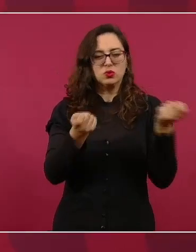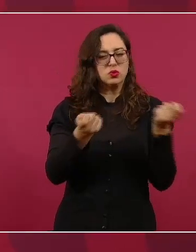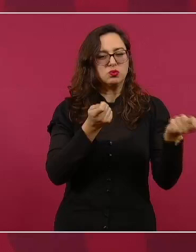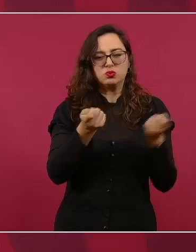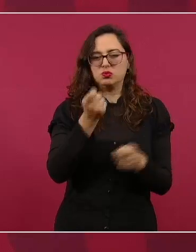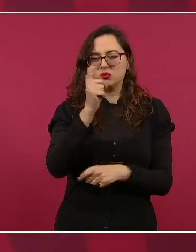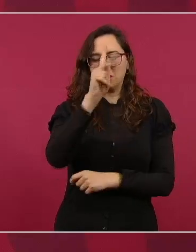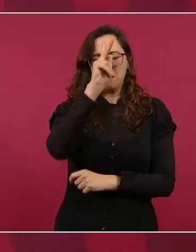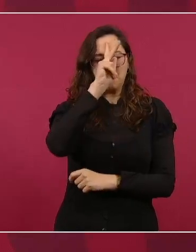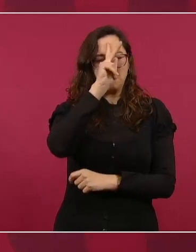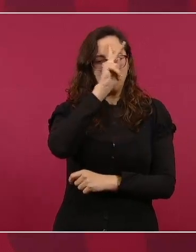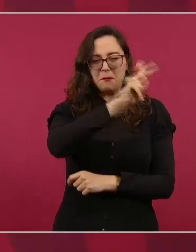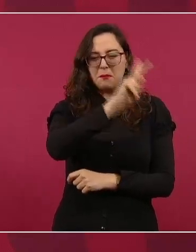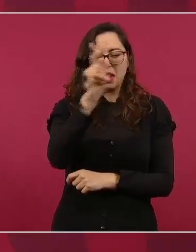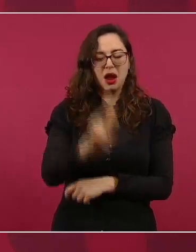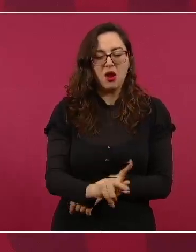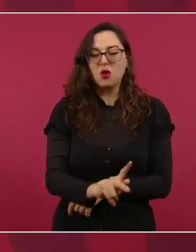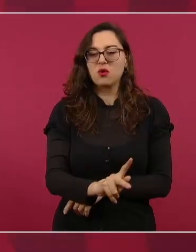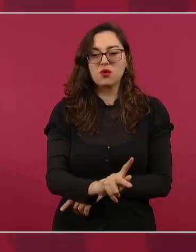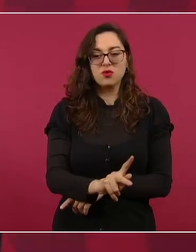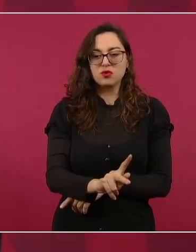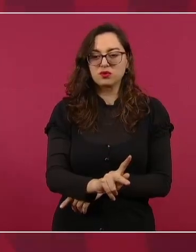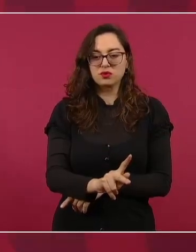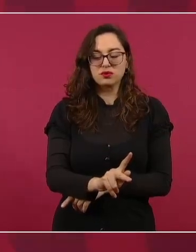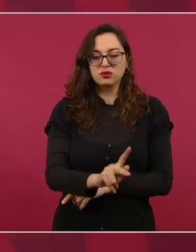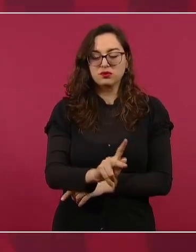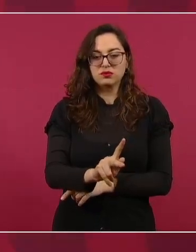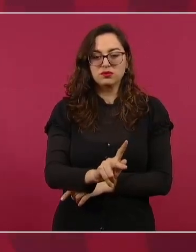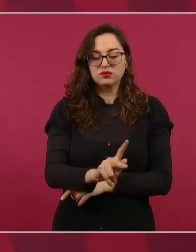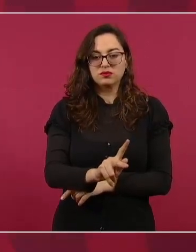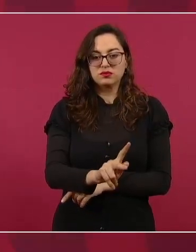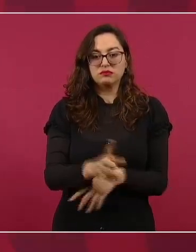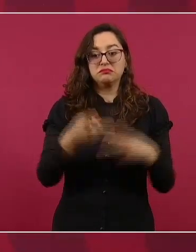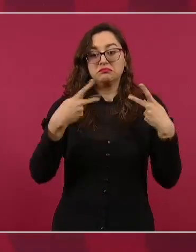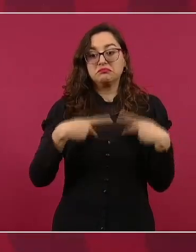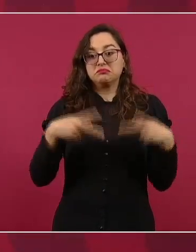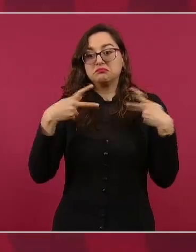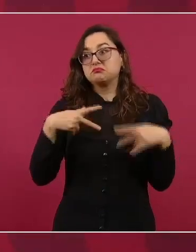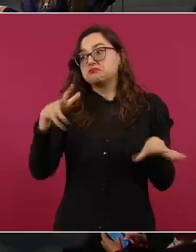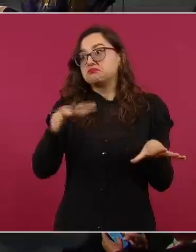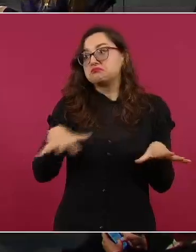de manera descarada a la gente